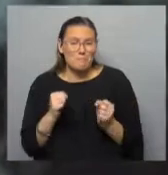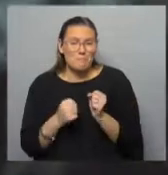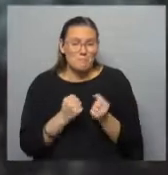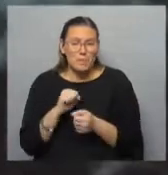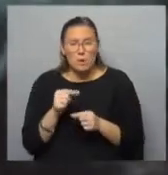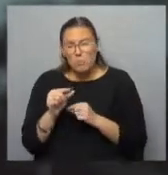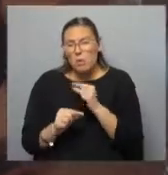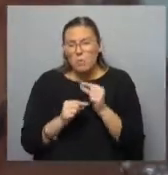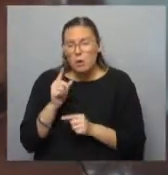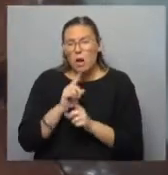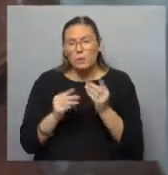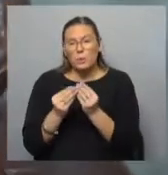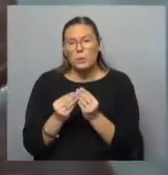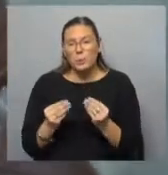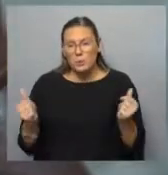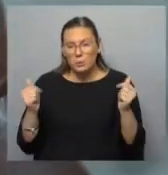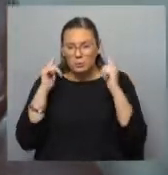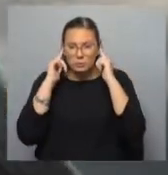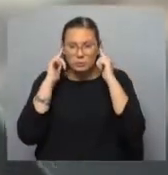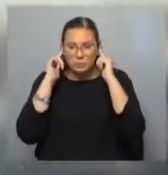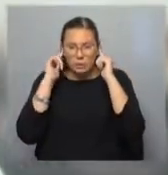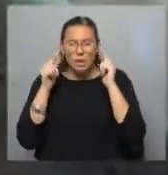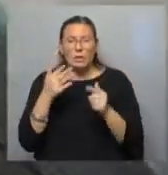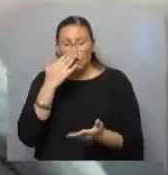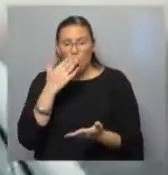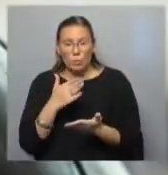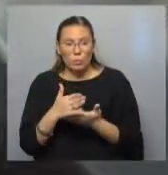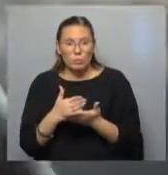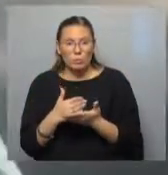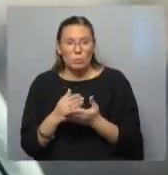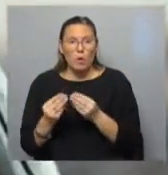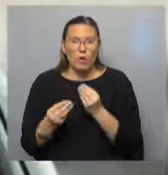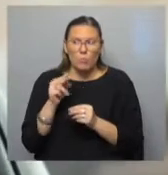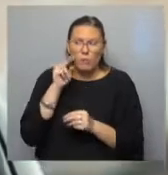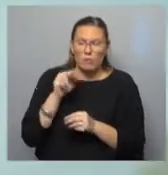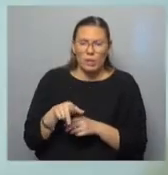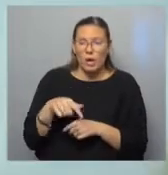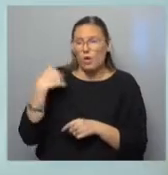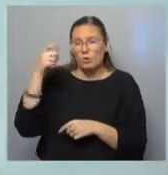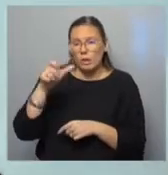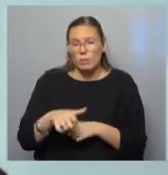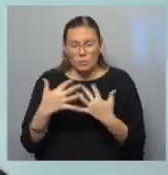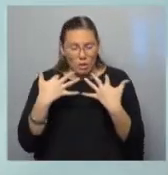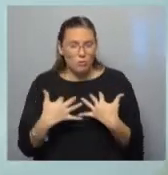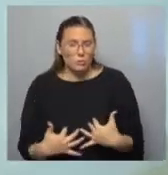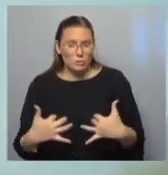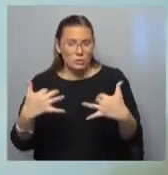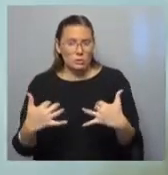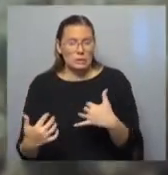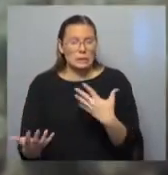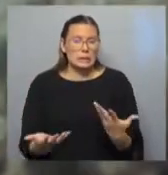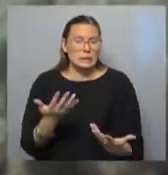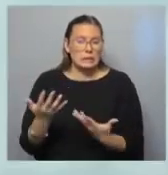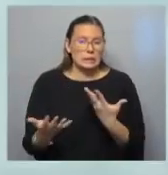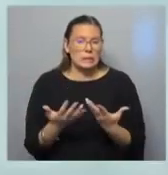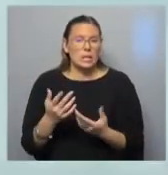de a poco algunos que se van yendo en el camino, y estos últimos de qué, cómo lo va a ver el otro, la persona que está afuera,